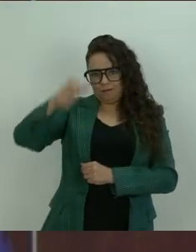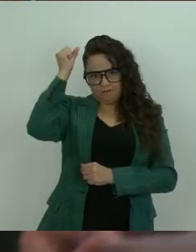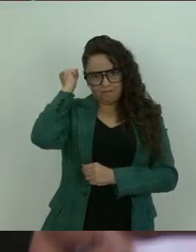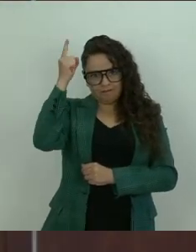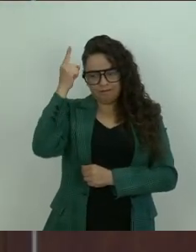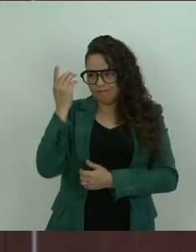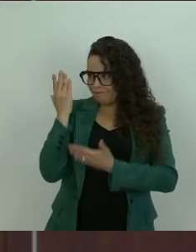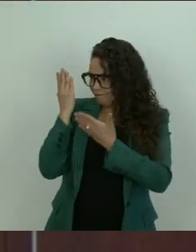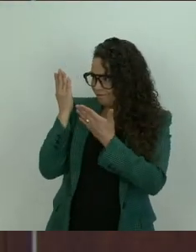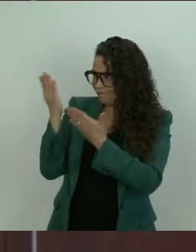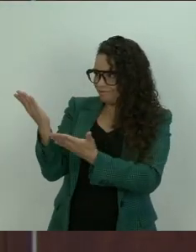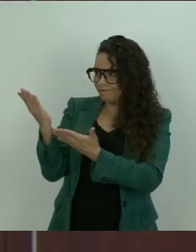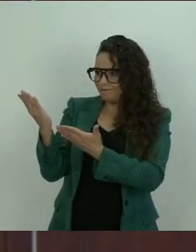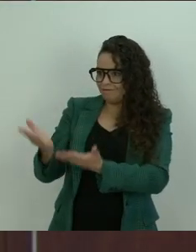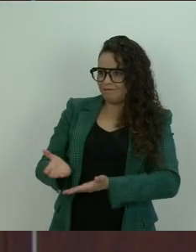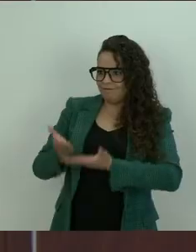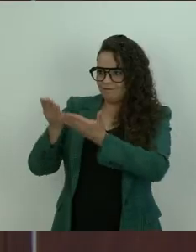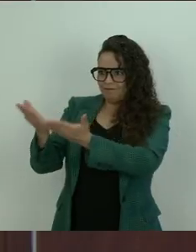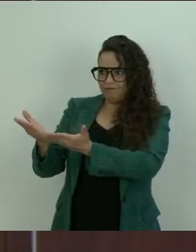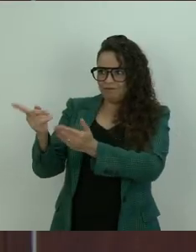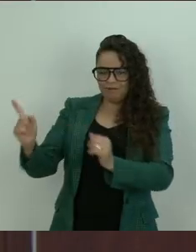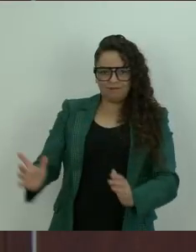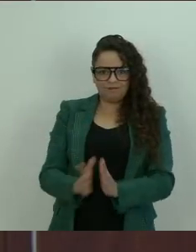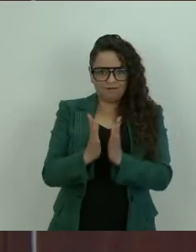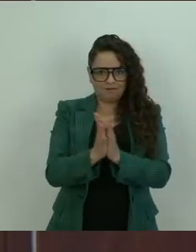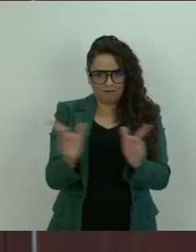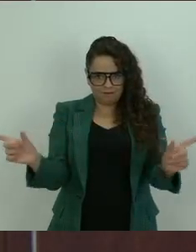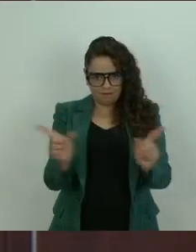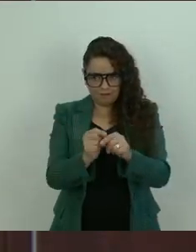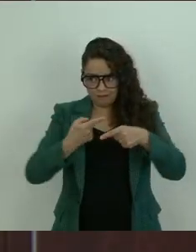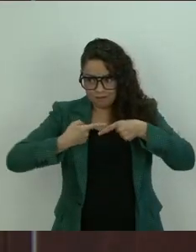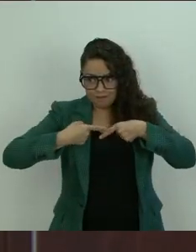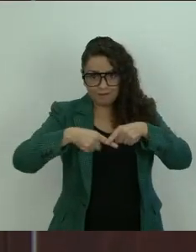y aquí está el micrófono para usted. Comenzamos.